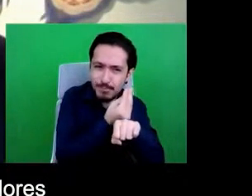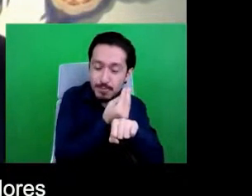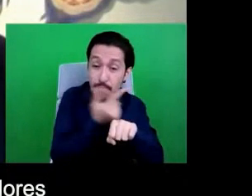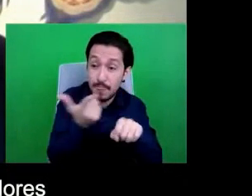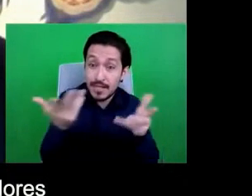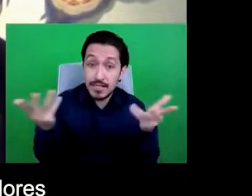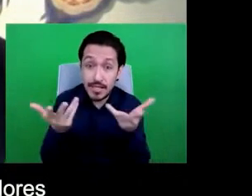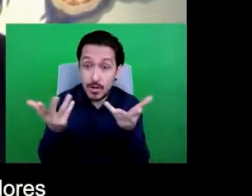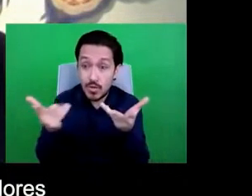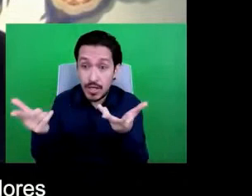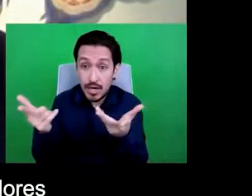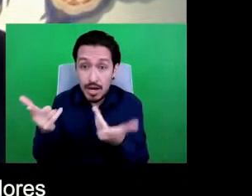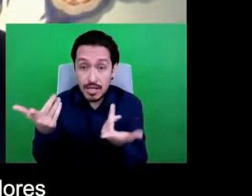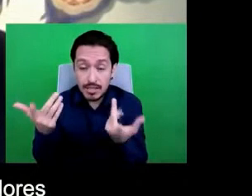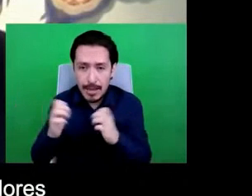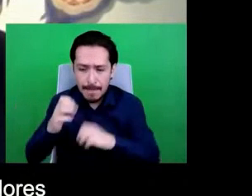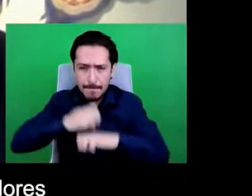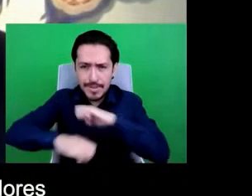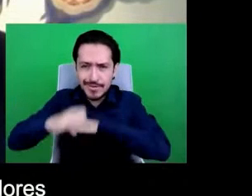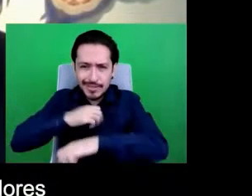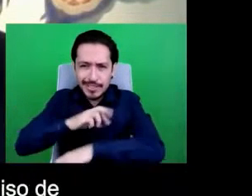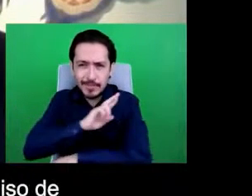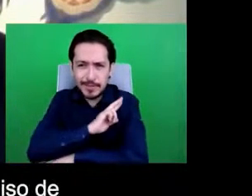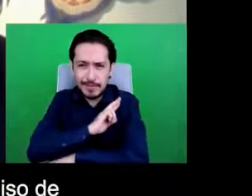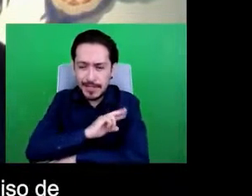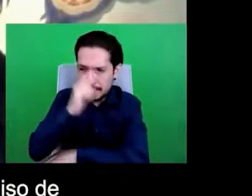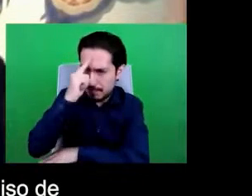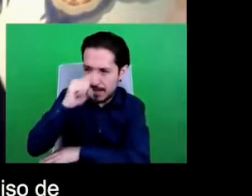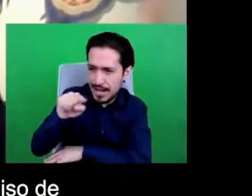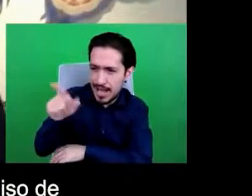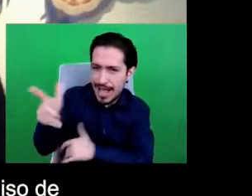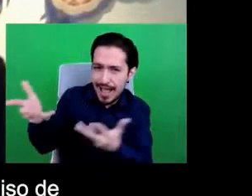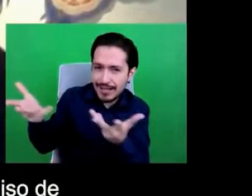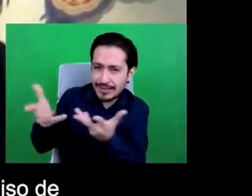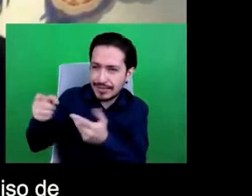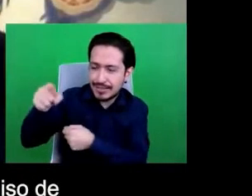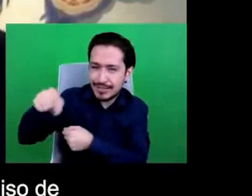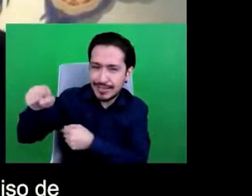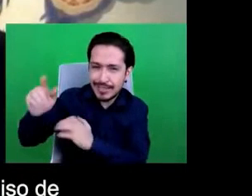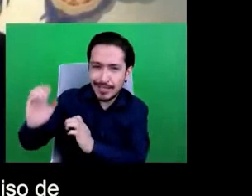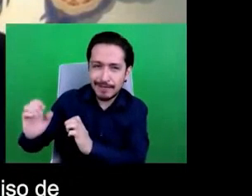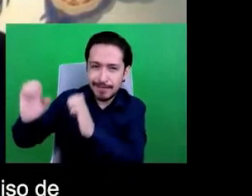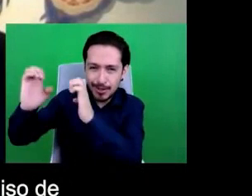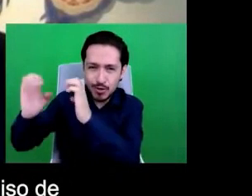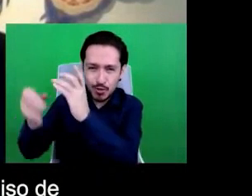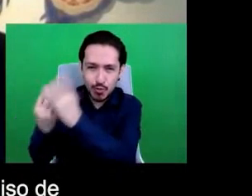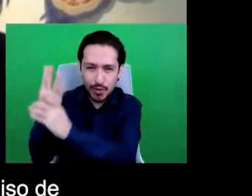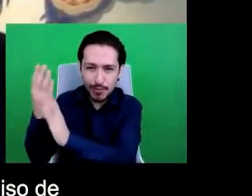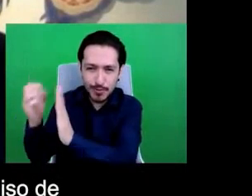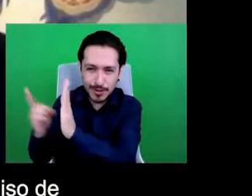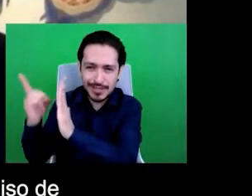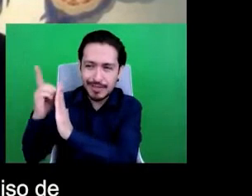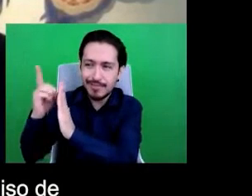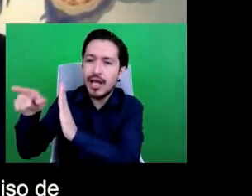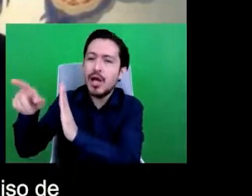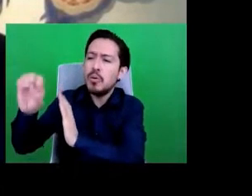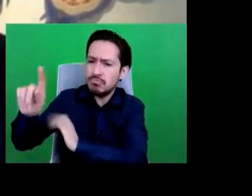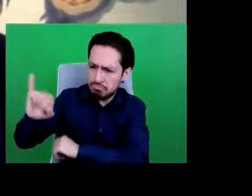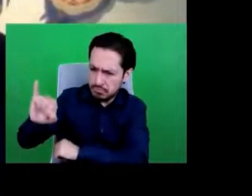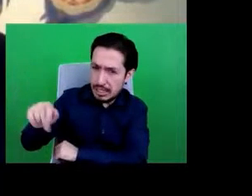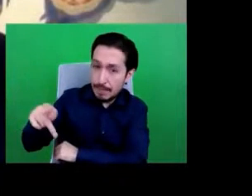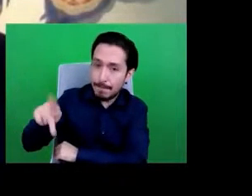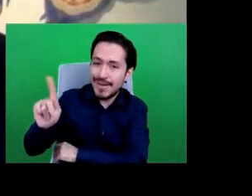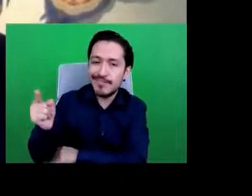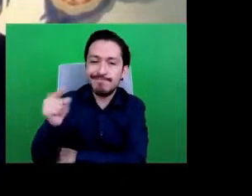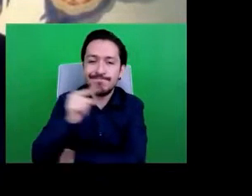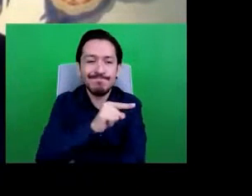privados pagaran la restauración y el mantenimiento de los edificios como condición para darles permiso de construcción. Por